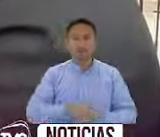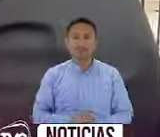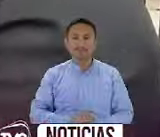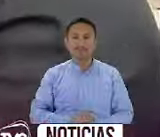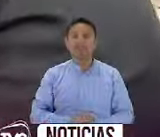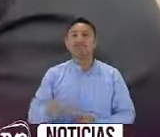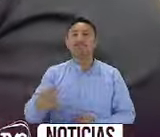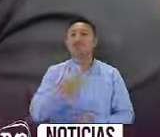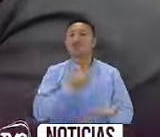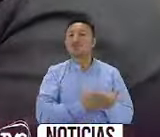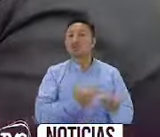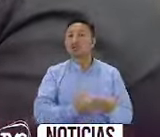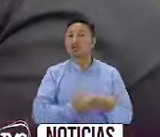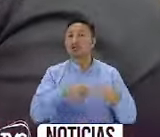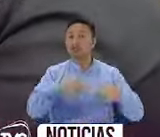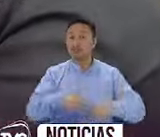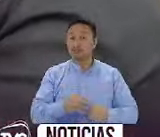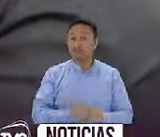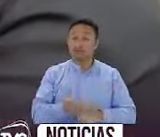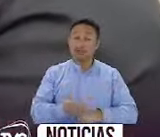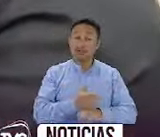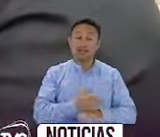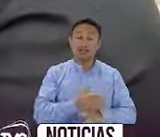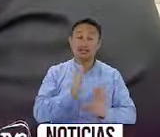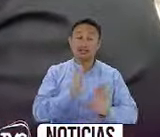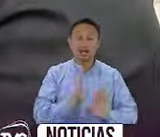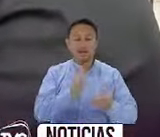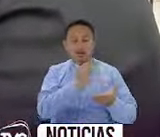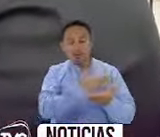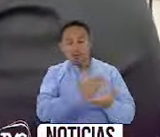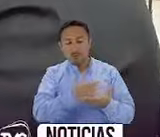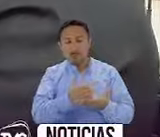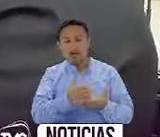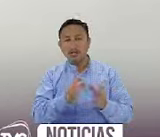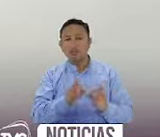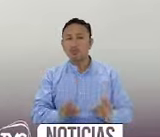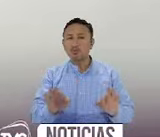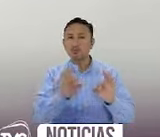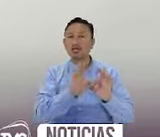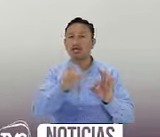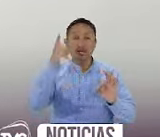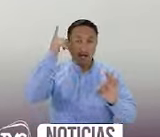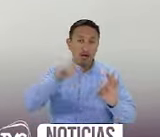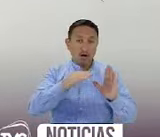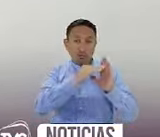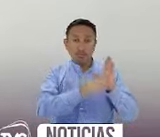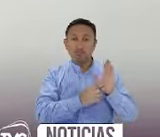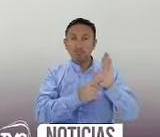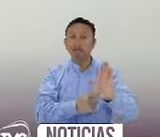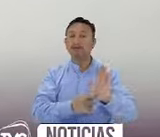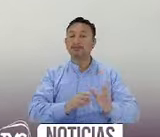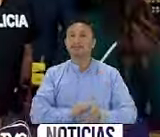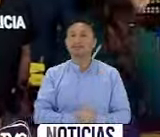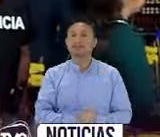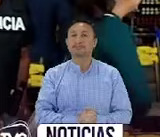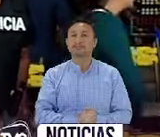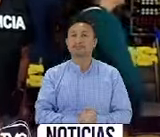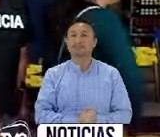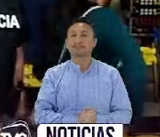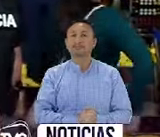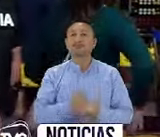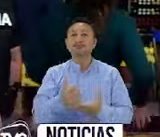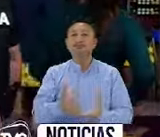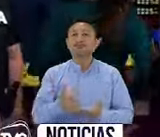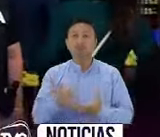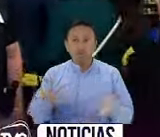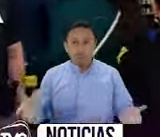han sido cuidadosamente diseñados para resaltar la esencia de la capital cultural del Ecuador. Que ayuden a promover el